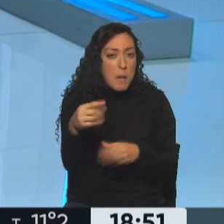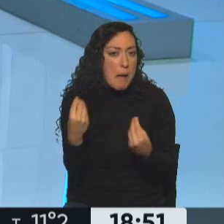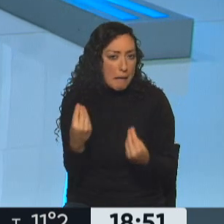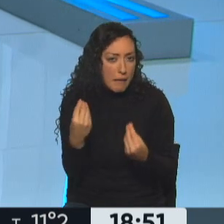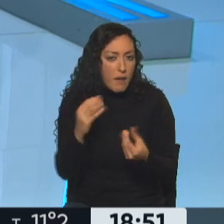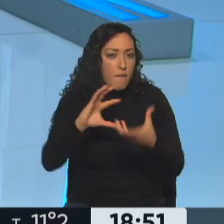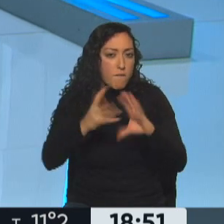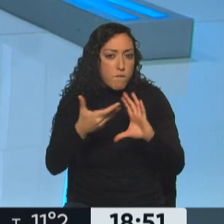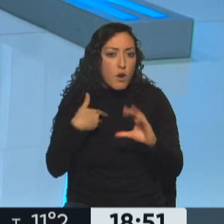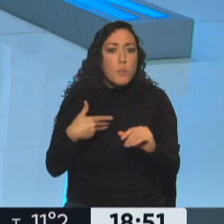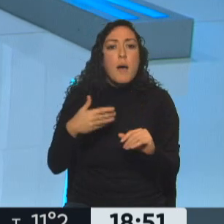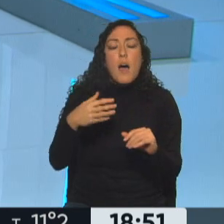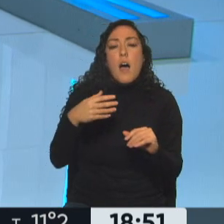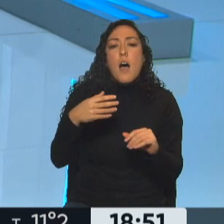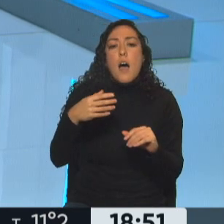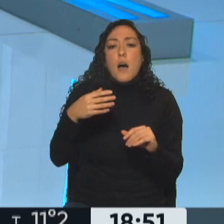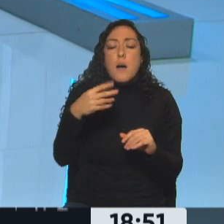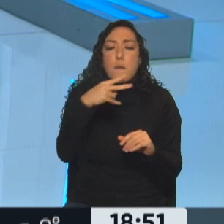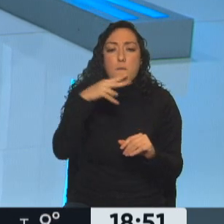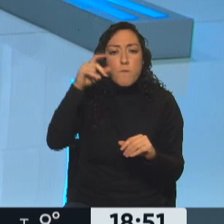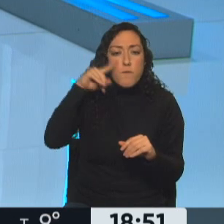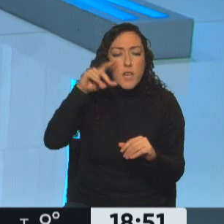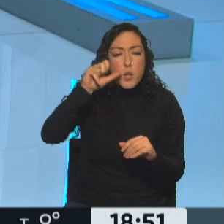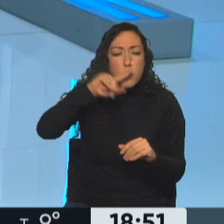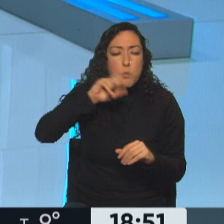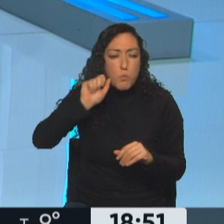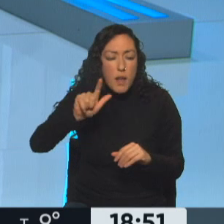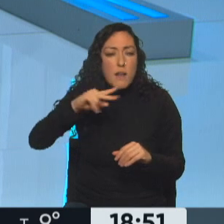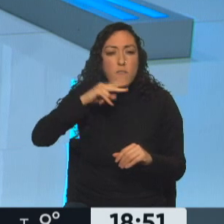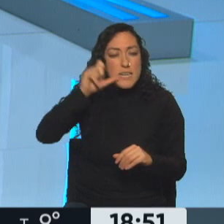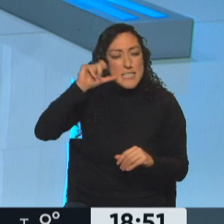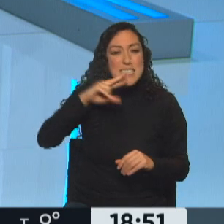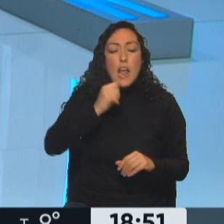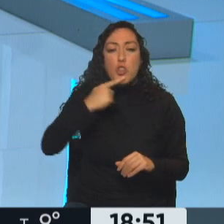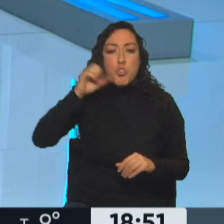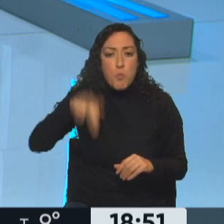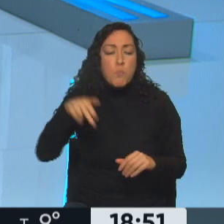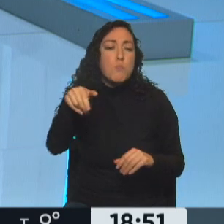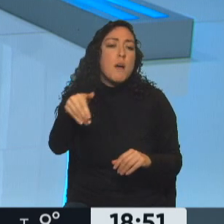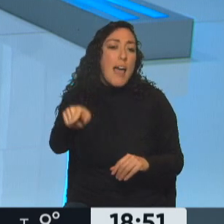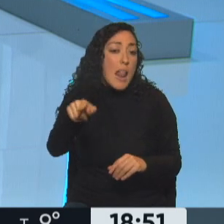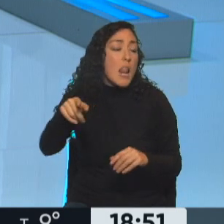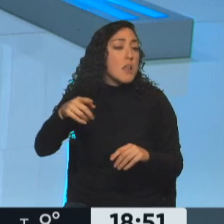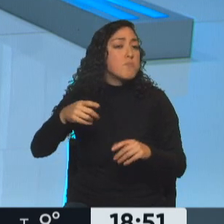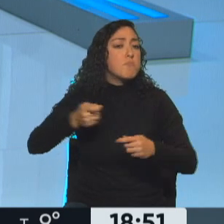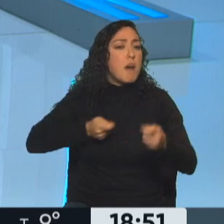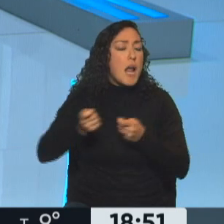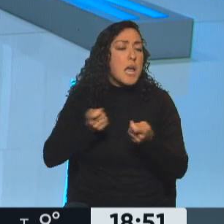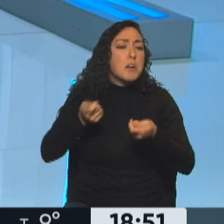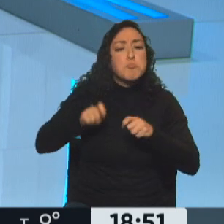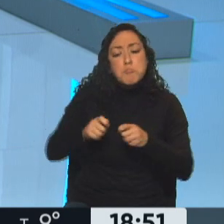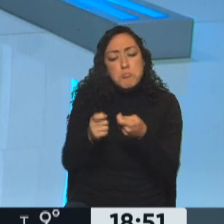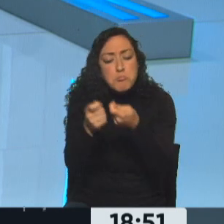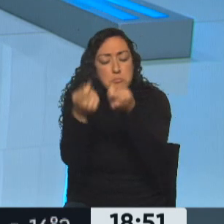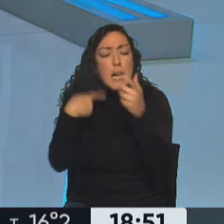virtual per saltum. La causa estaba en el juez de primera instancia, que venía llevándola, según lo que interpretan